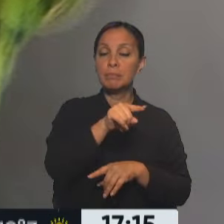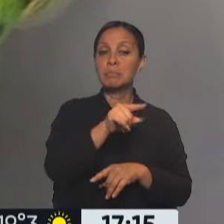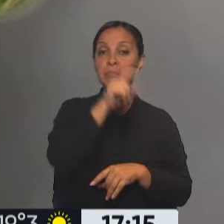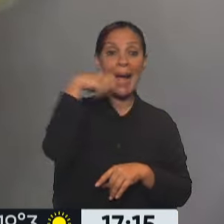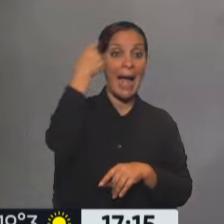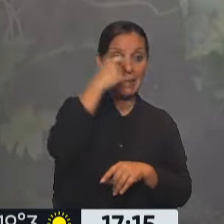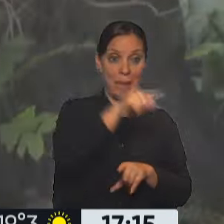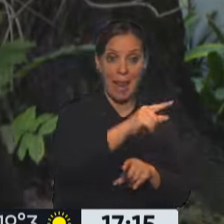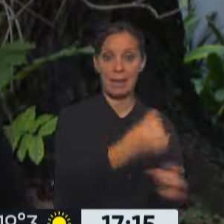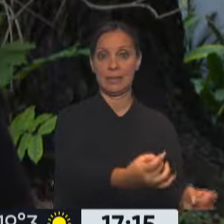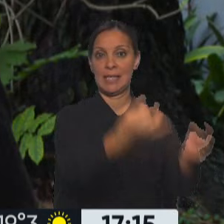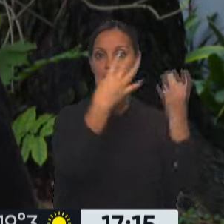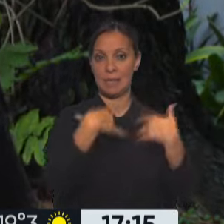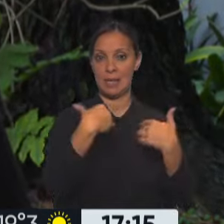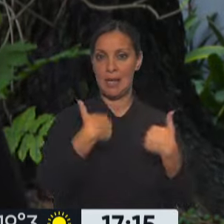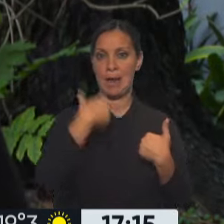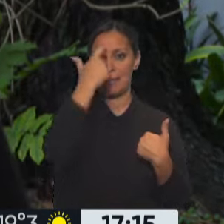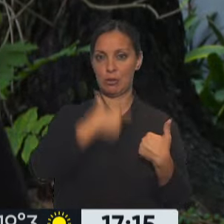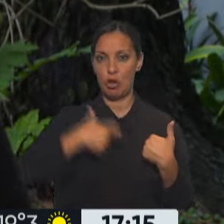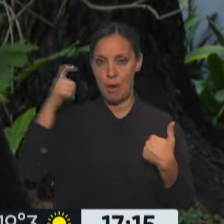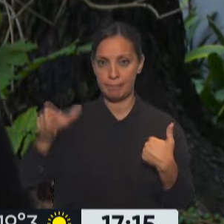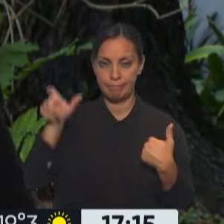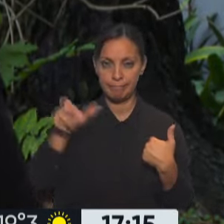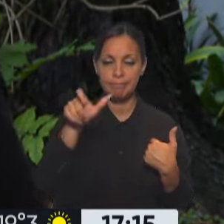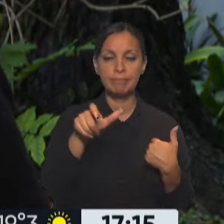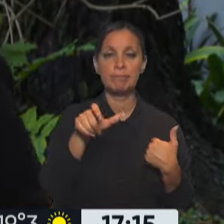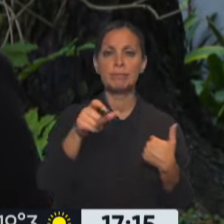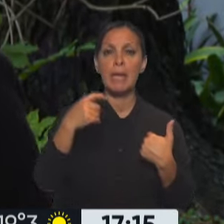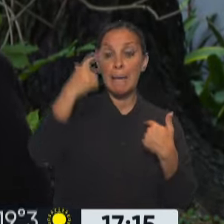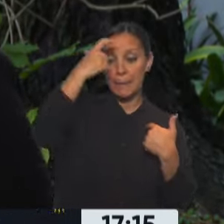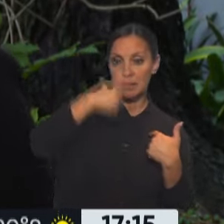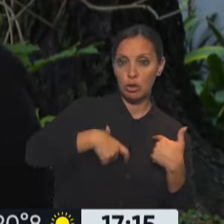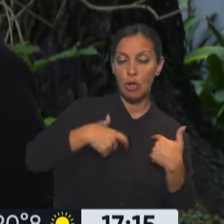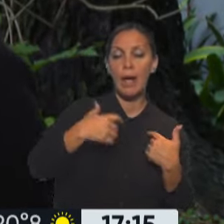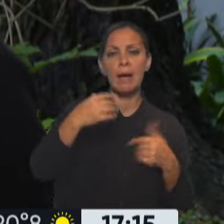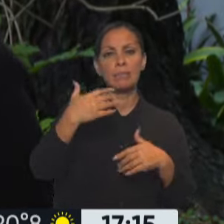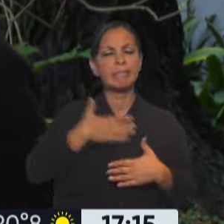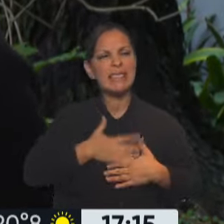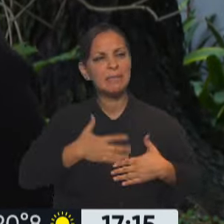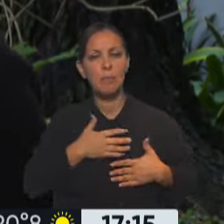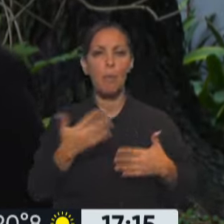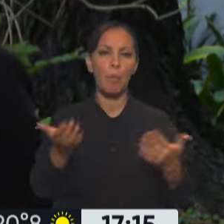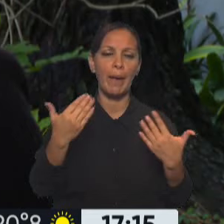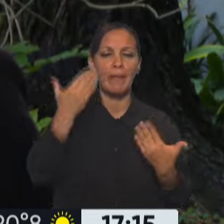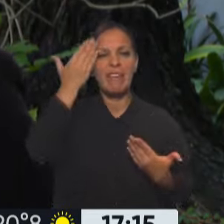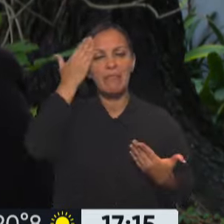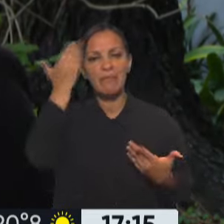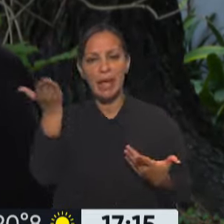del animal a las personas, y en los seres humanos puede producir fiebre, dolor muscular,